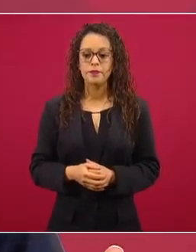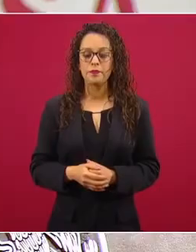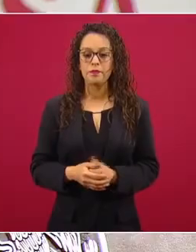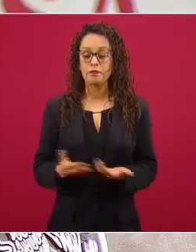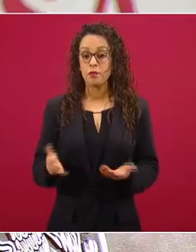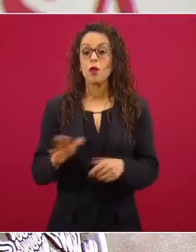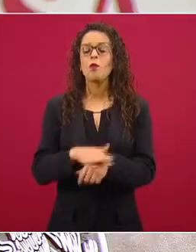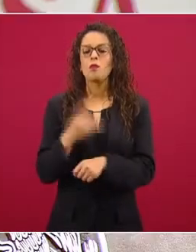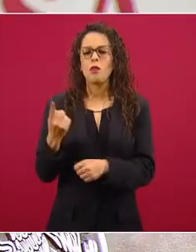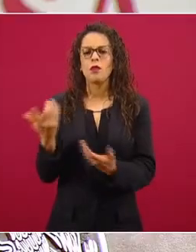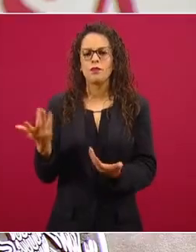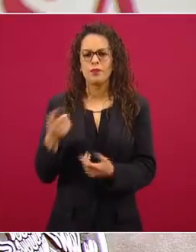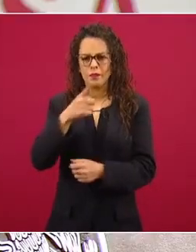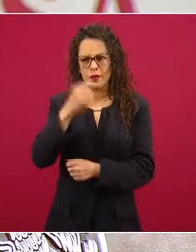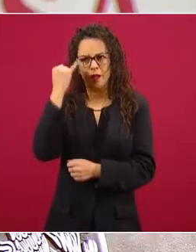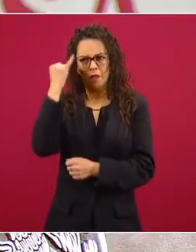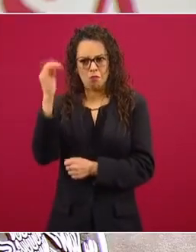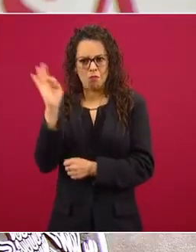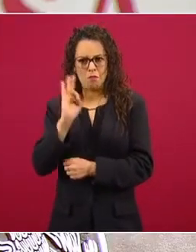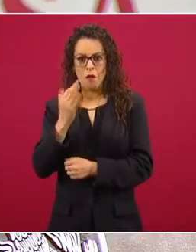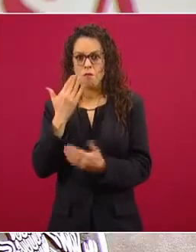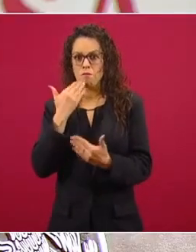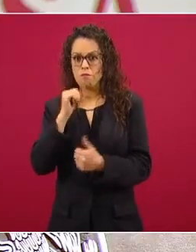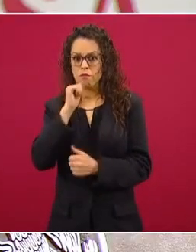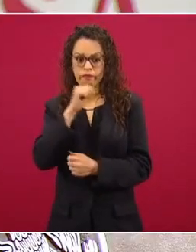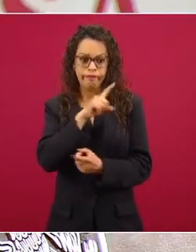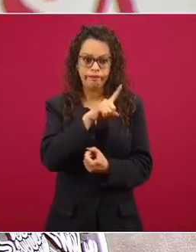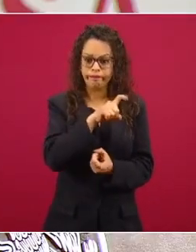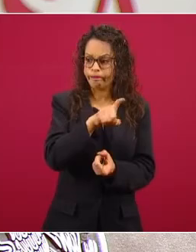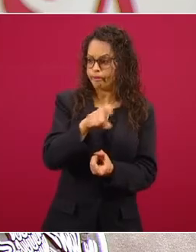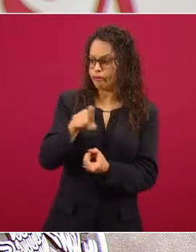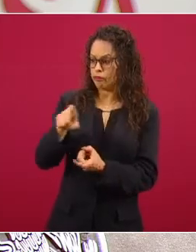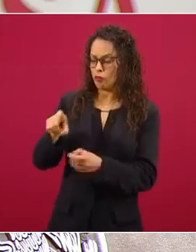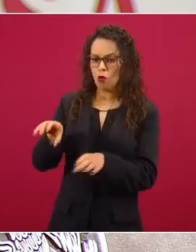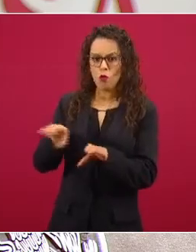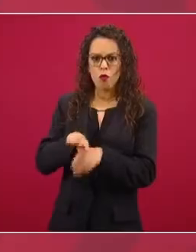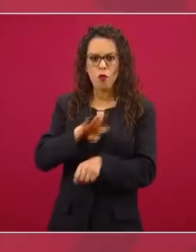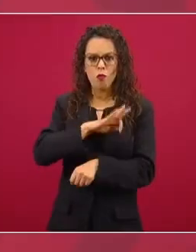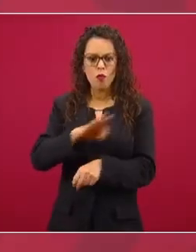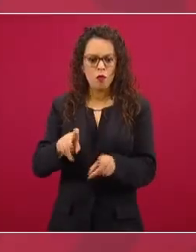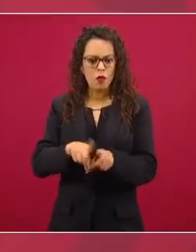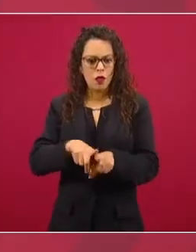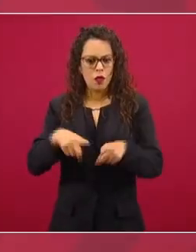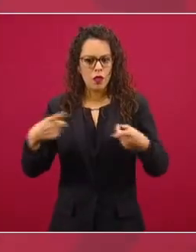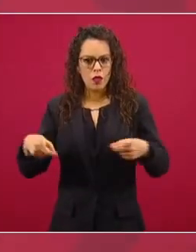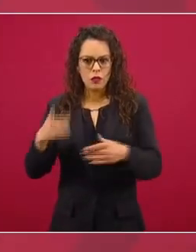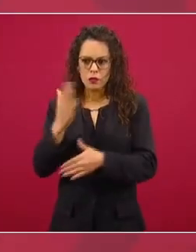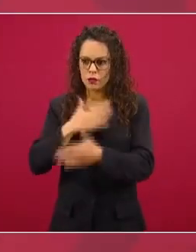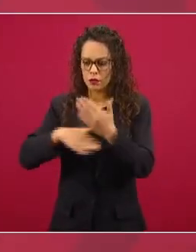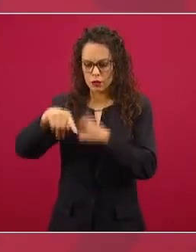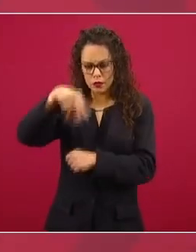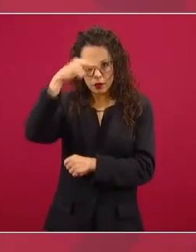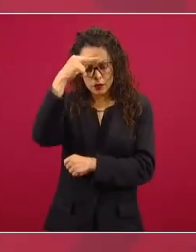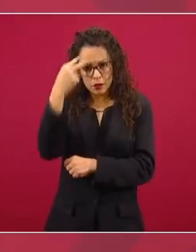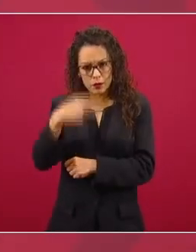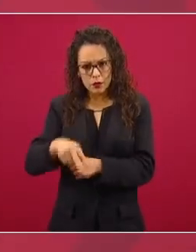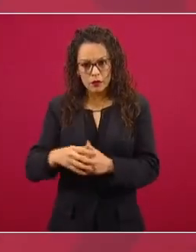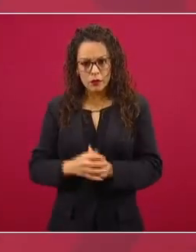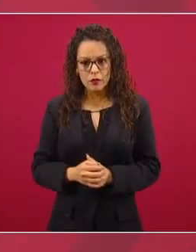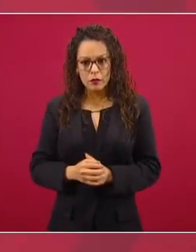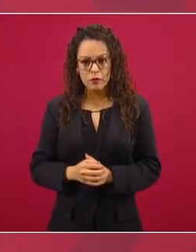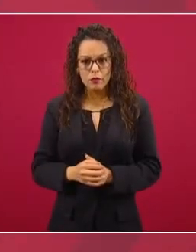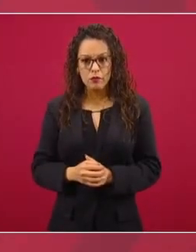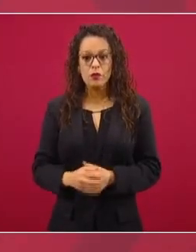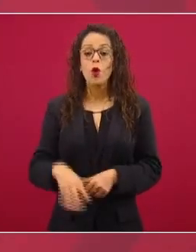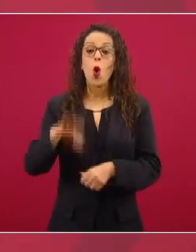recaudación, pues no podemos financiar el desarrollo del país, o tendríamos que recurrir al aumento